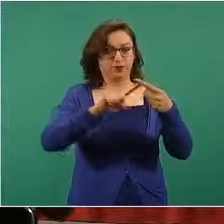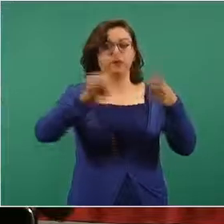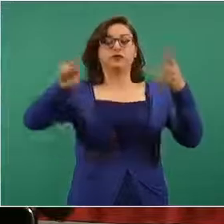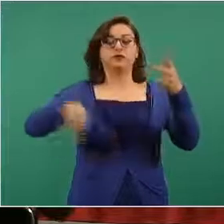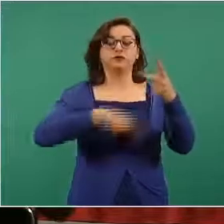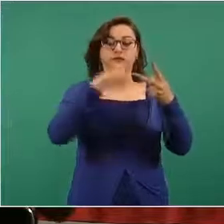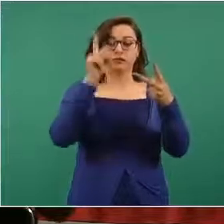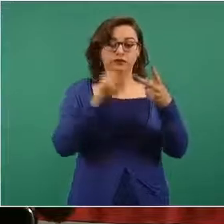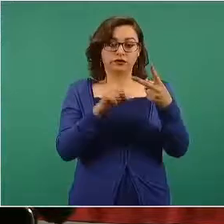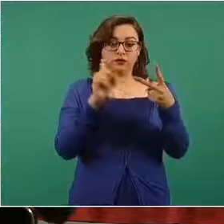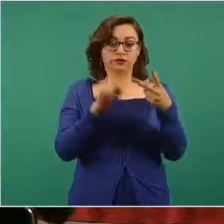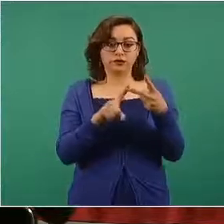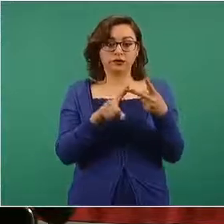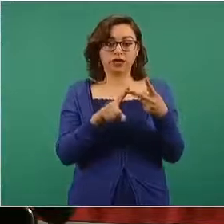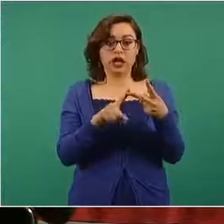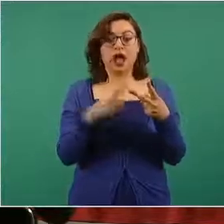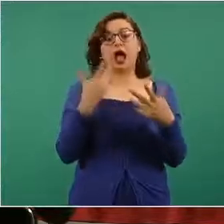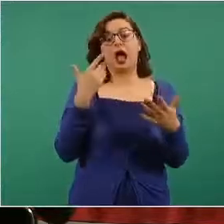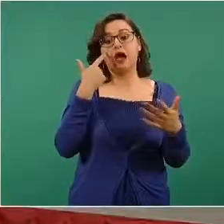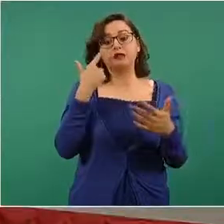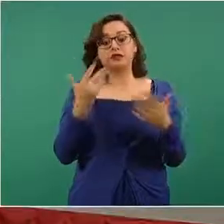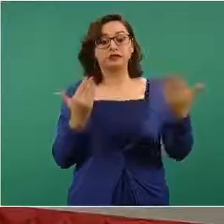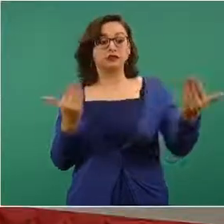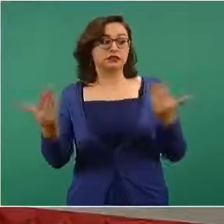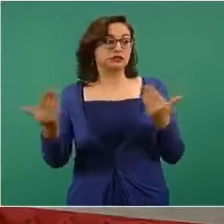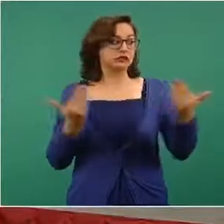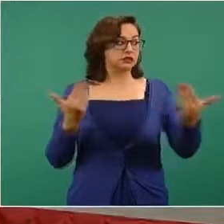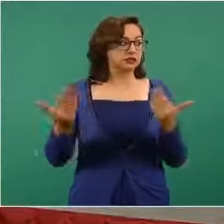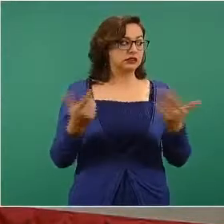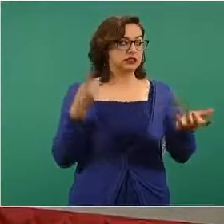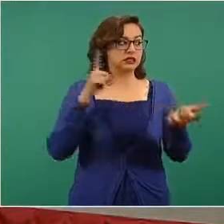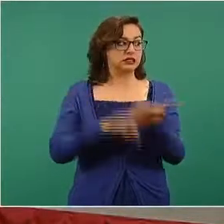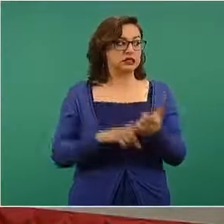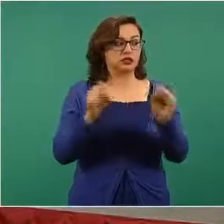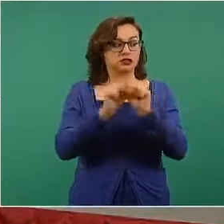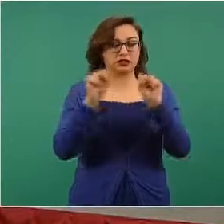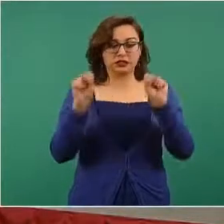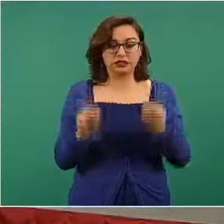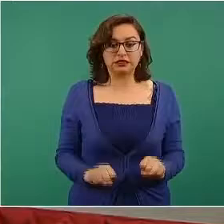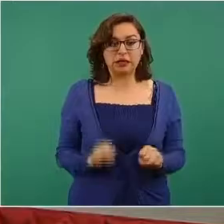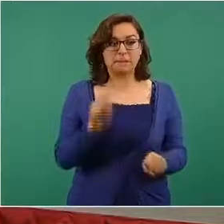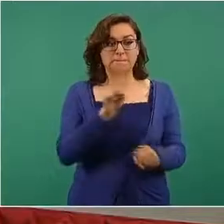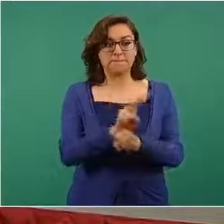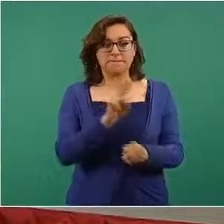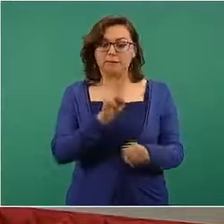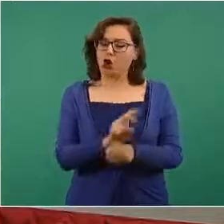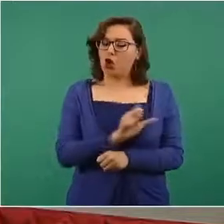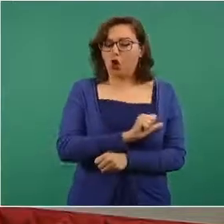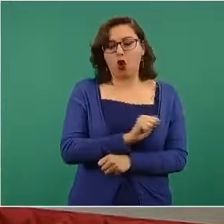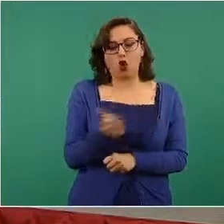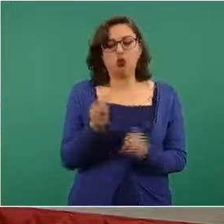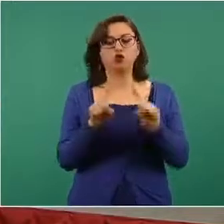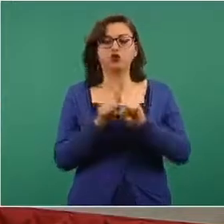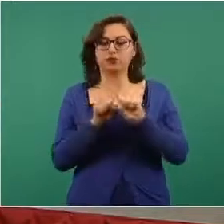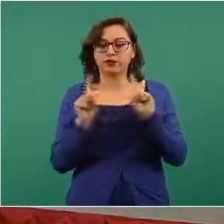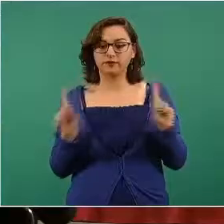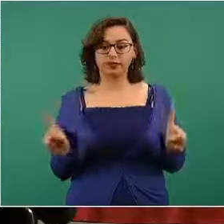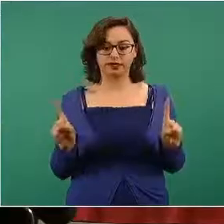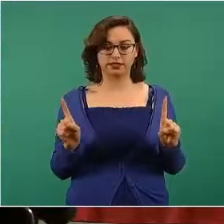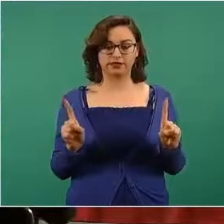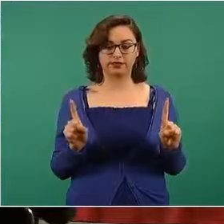que a veces están tratando de comparar, es lo que tenemos en el sistema de vigilancia epidemiológica, y ese es otro sistema que es